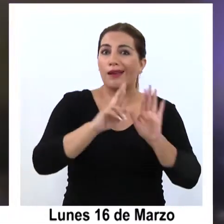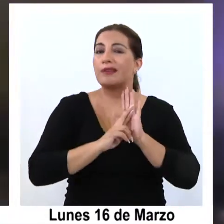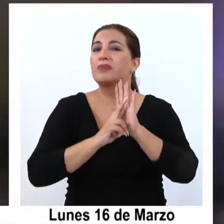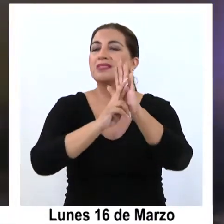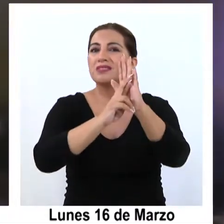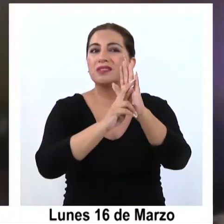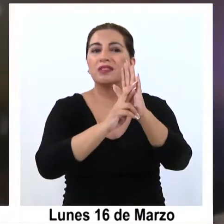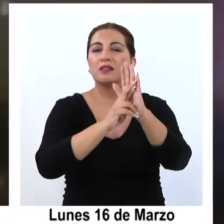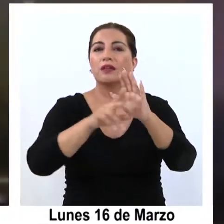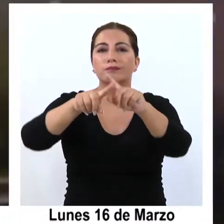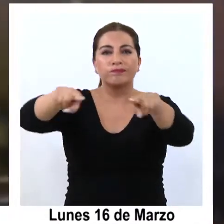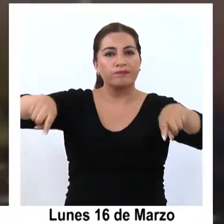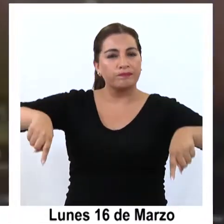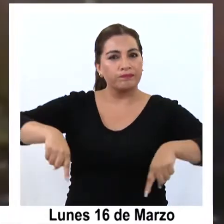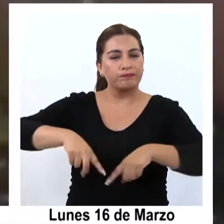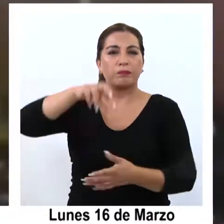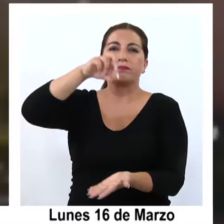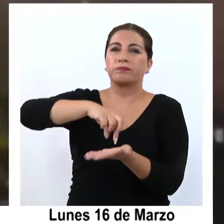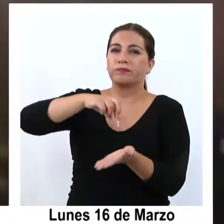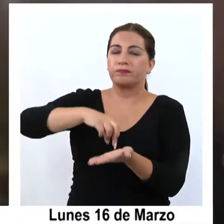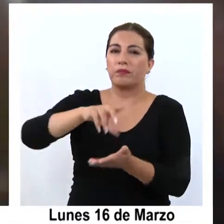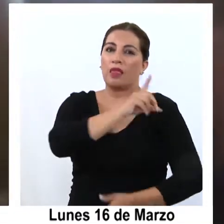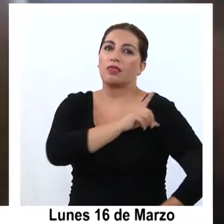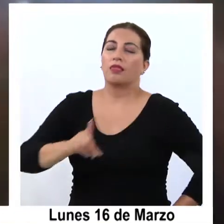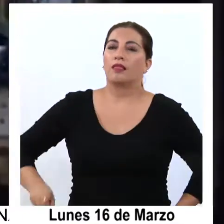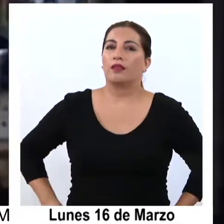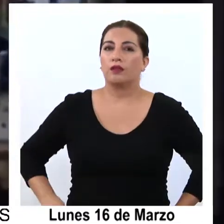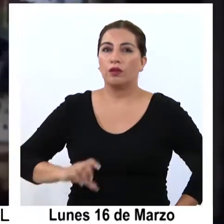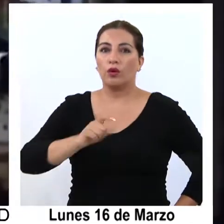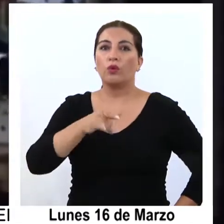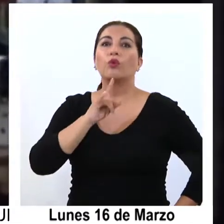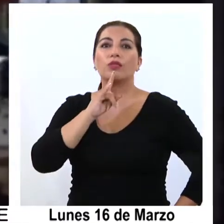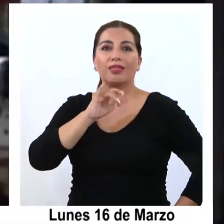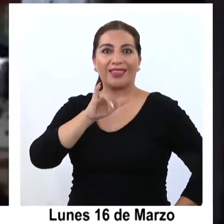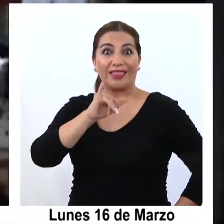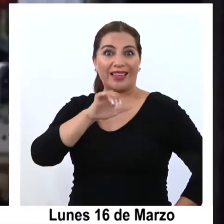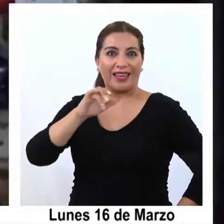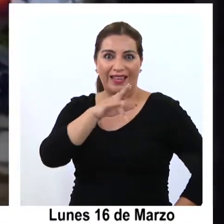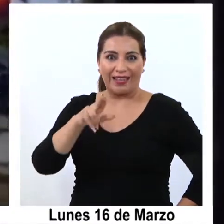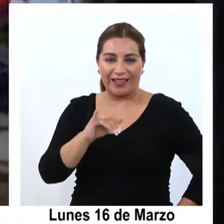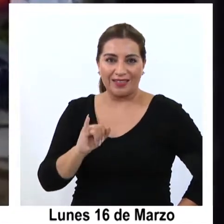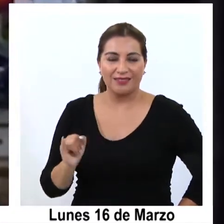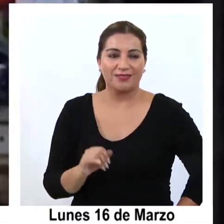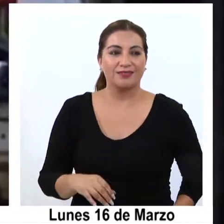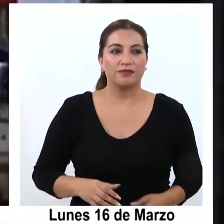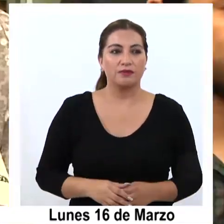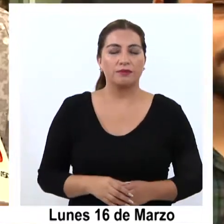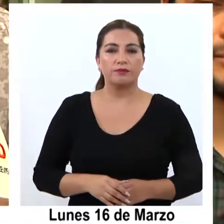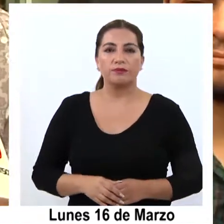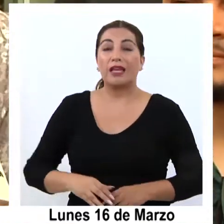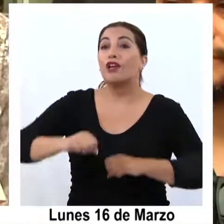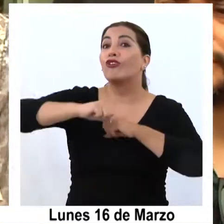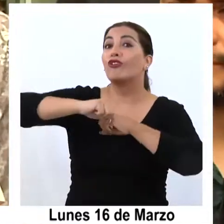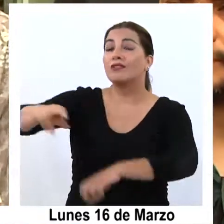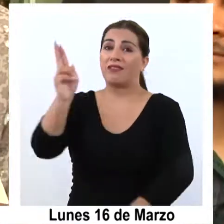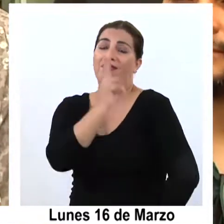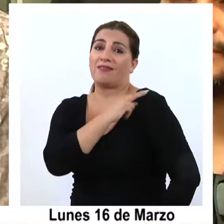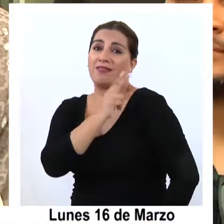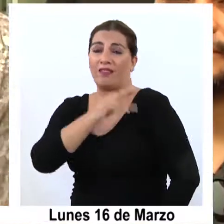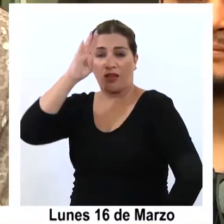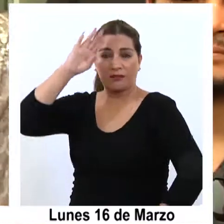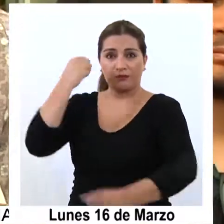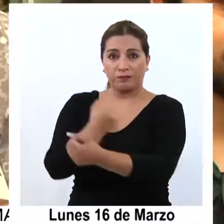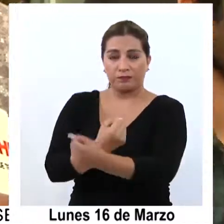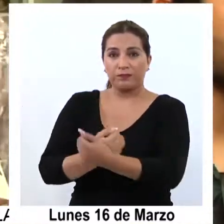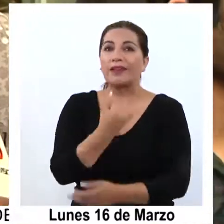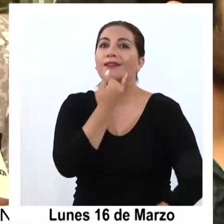representación legal del herido es de la oficina parlamentaria del diputado Hugo Gutiérrez. En contra del general de